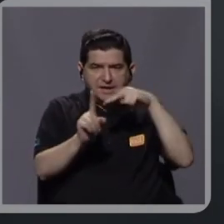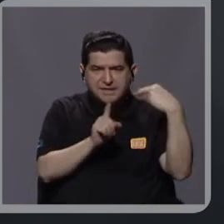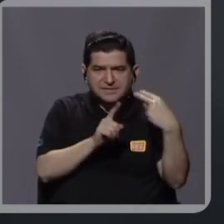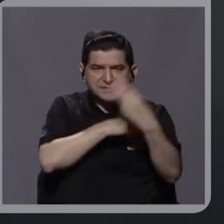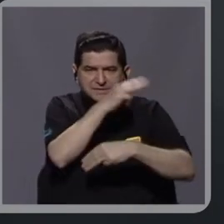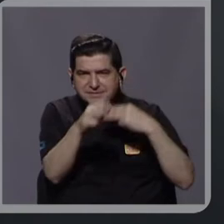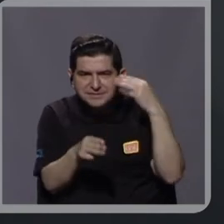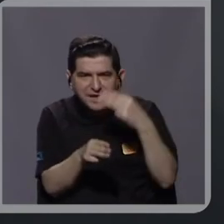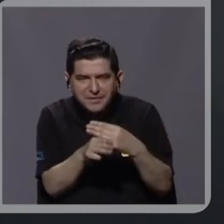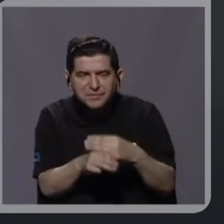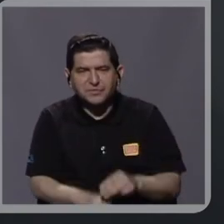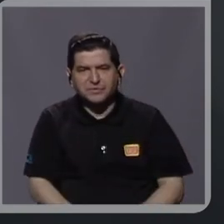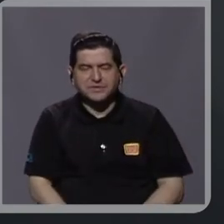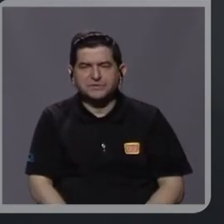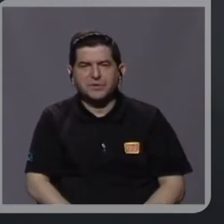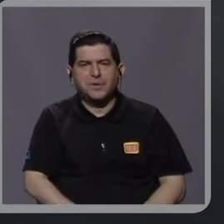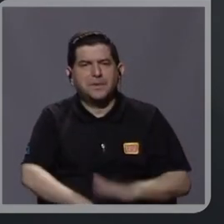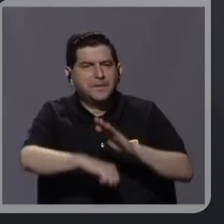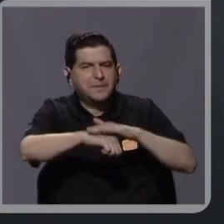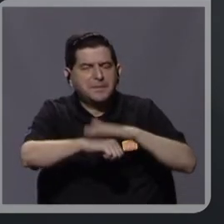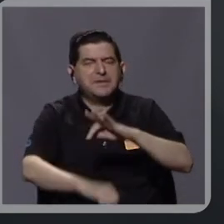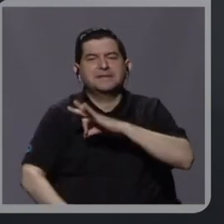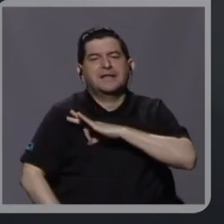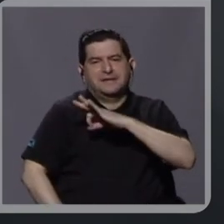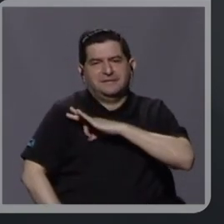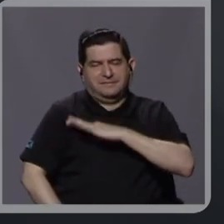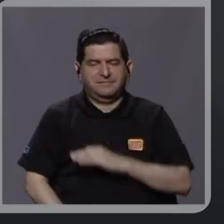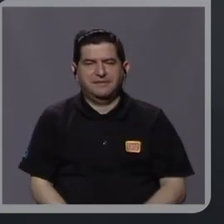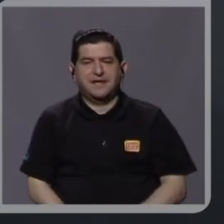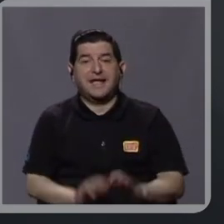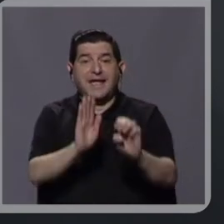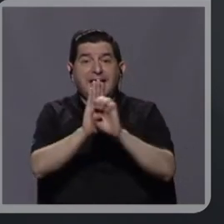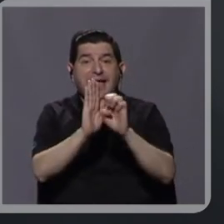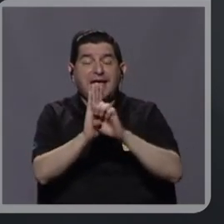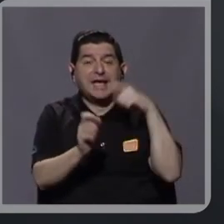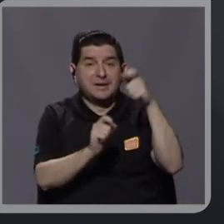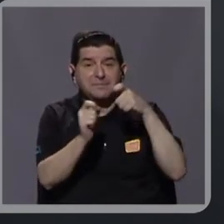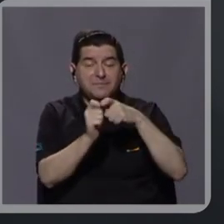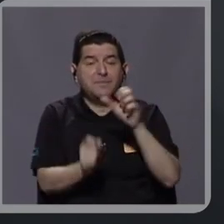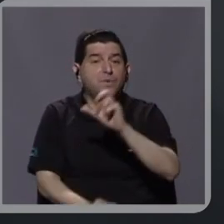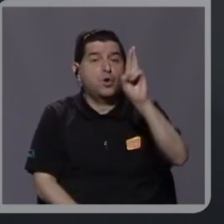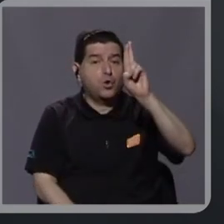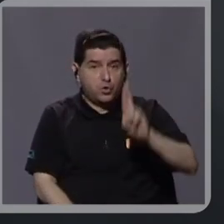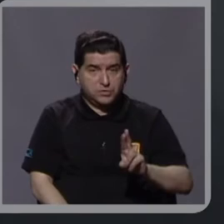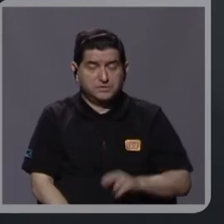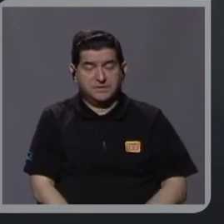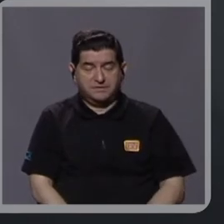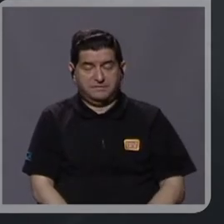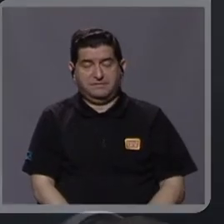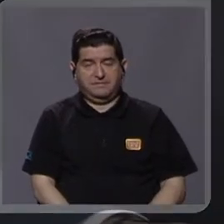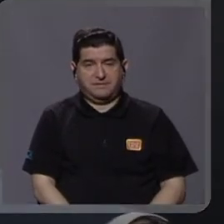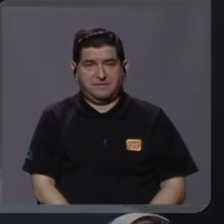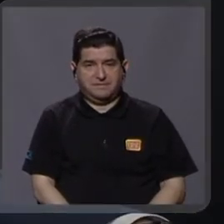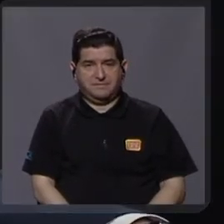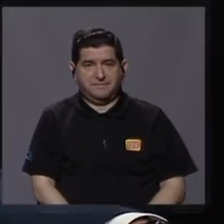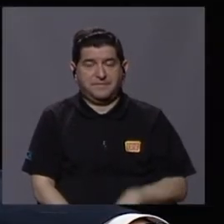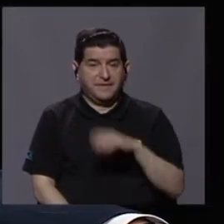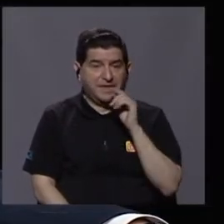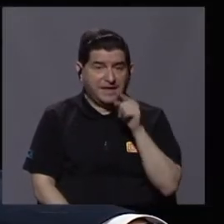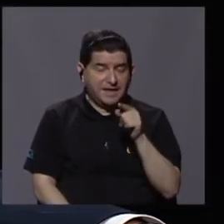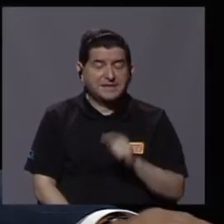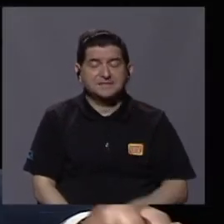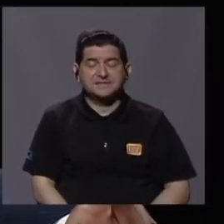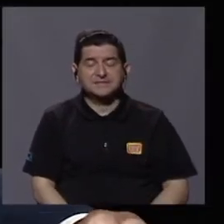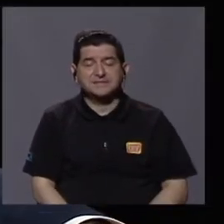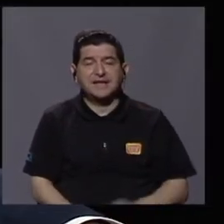mundo el bienestar y pongo de ejemplo específicamente a costa rica con un 9 usted comenta por qué es ese estado de